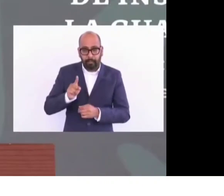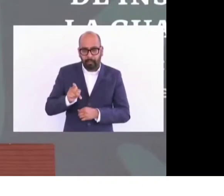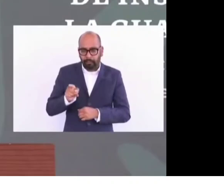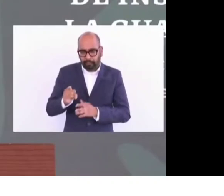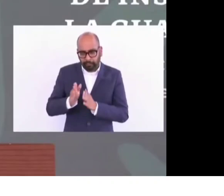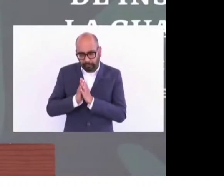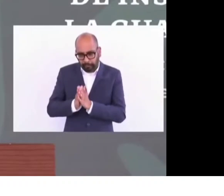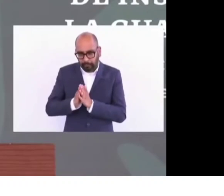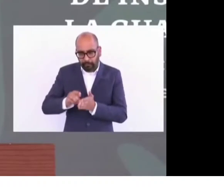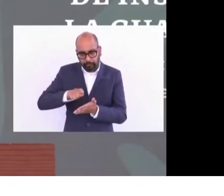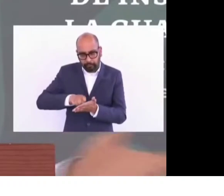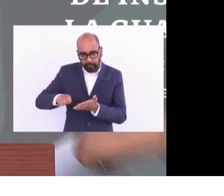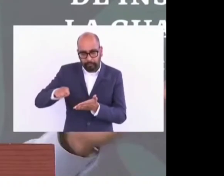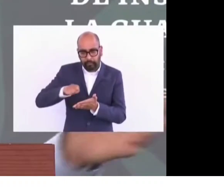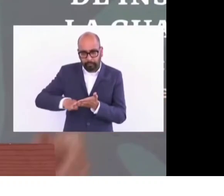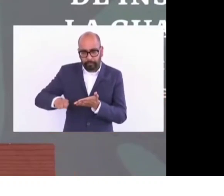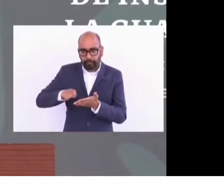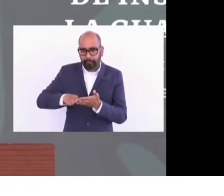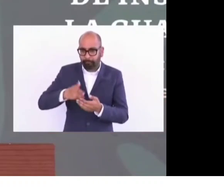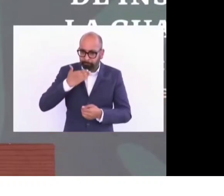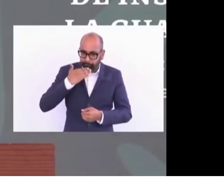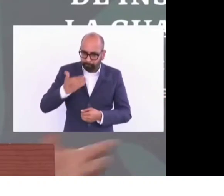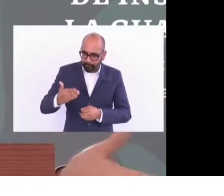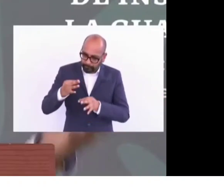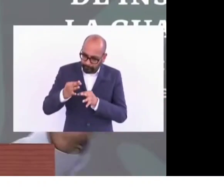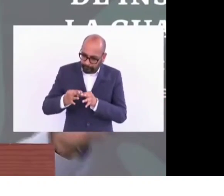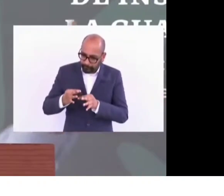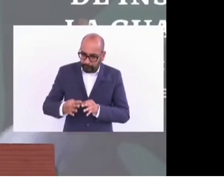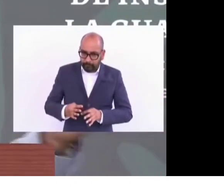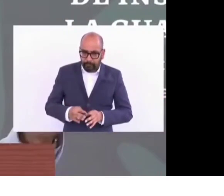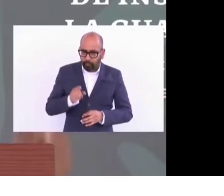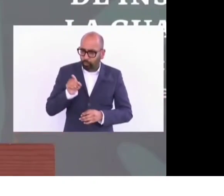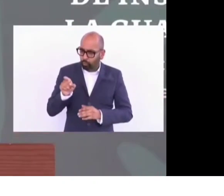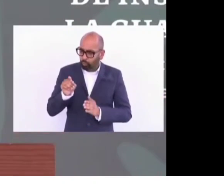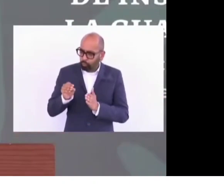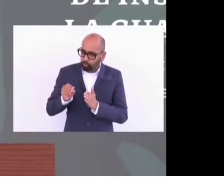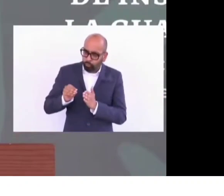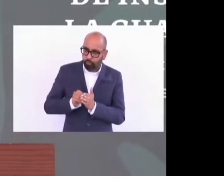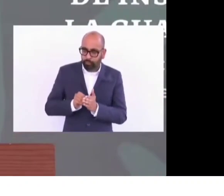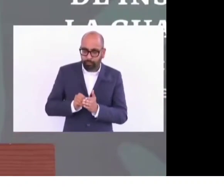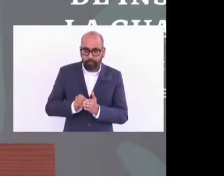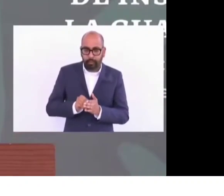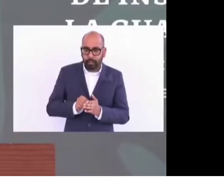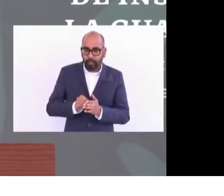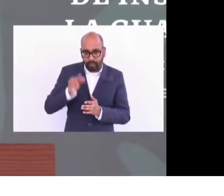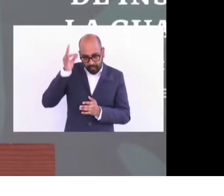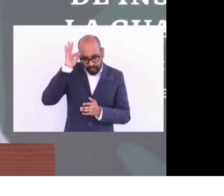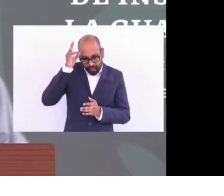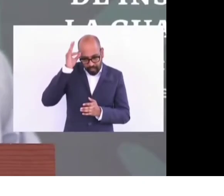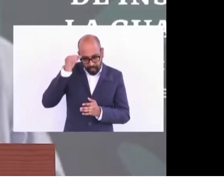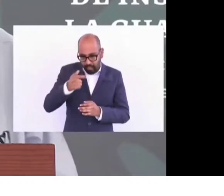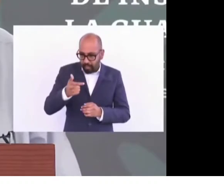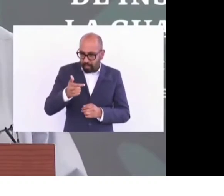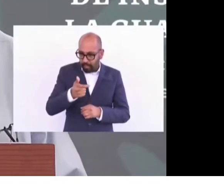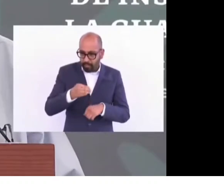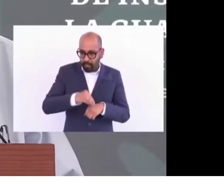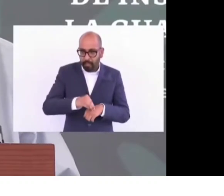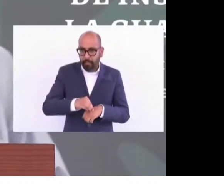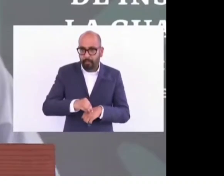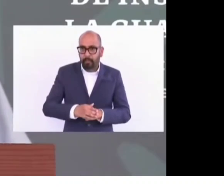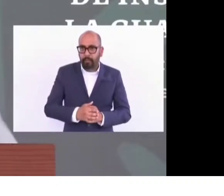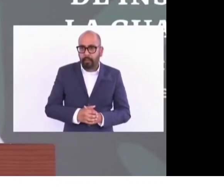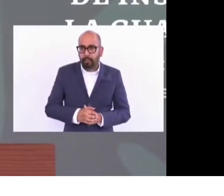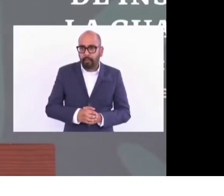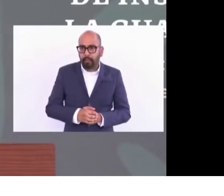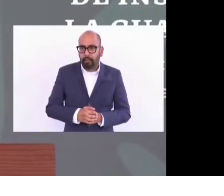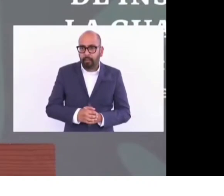bien, ponga que se eleve el salario del peón. Y le decía Quintana Roo, no señor, no